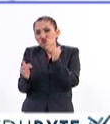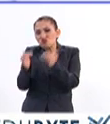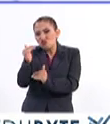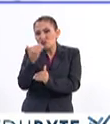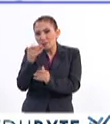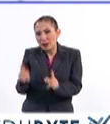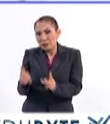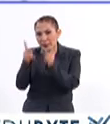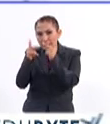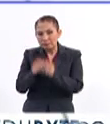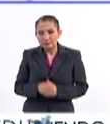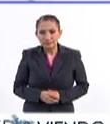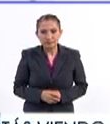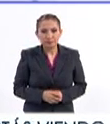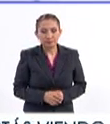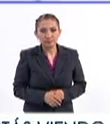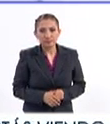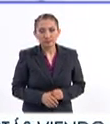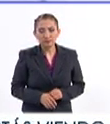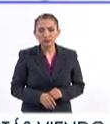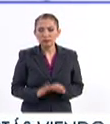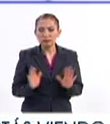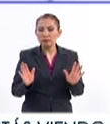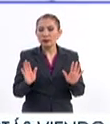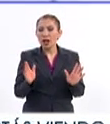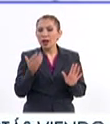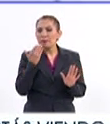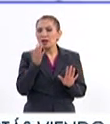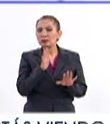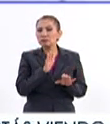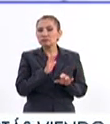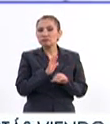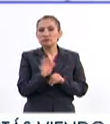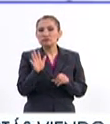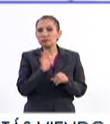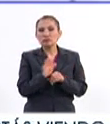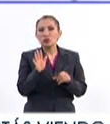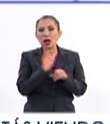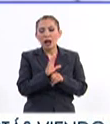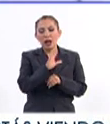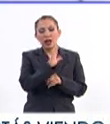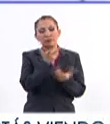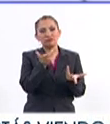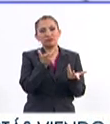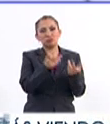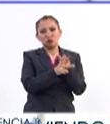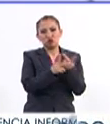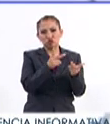mercado. A ver, ¿qué tipo de crudo?